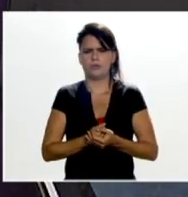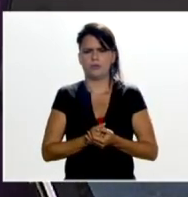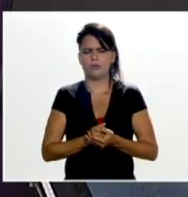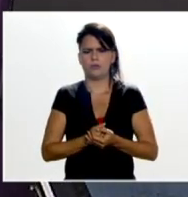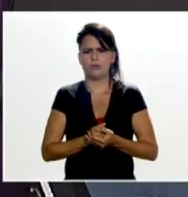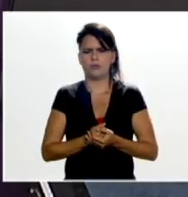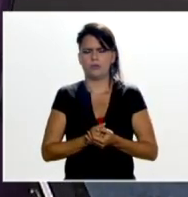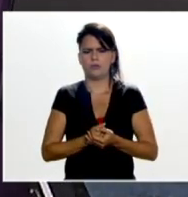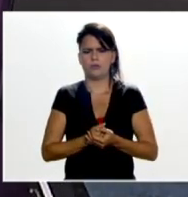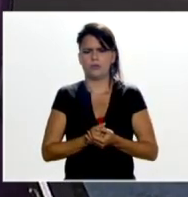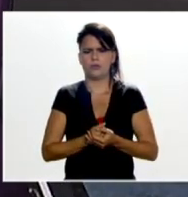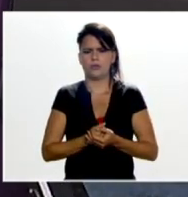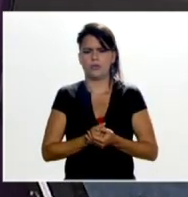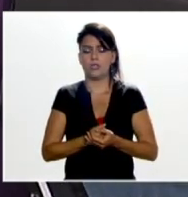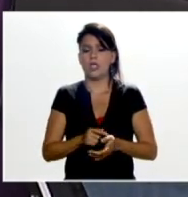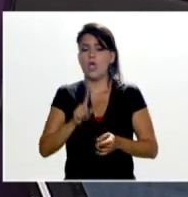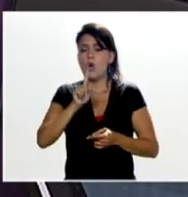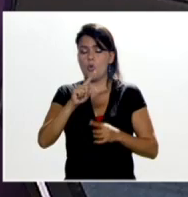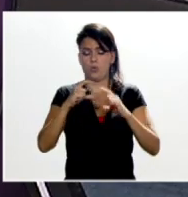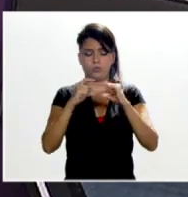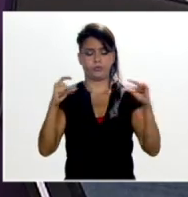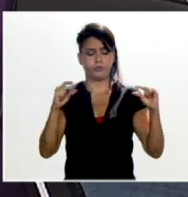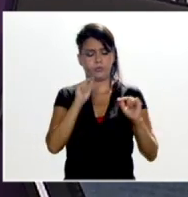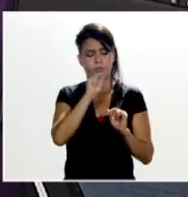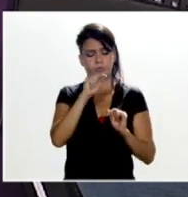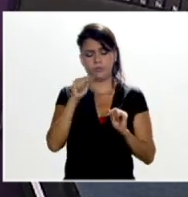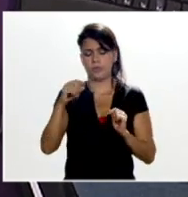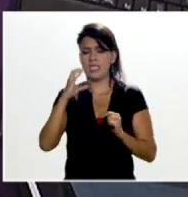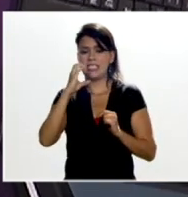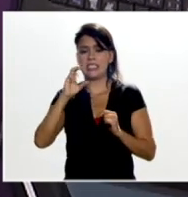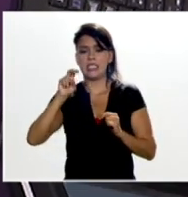cuadriculados de un centímetro cada uno.